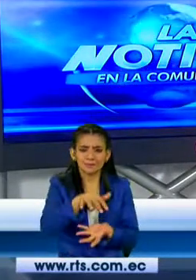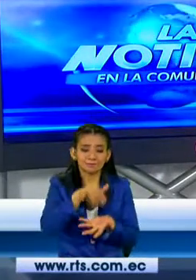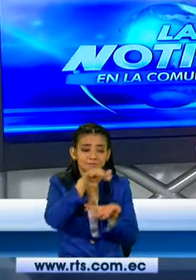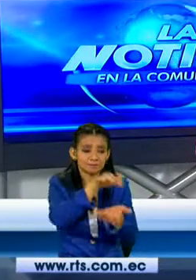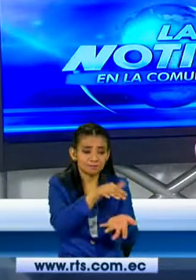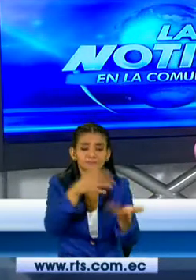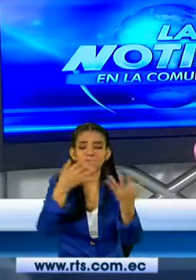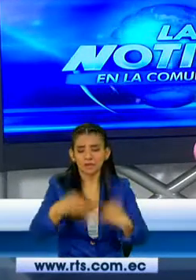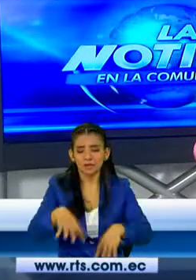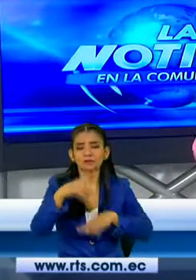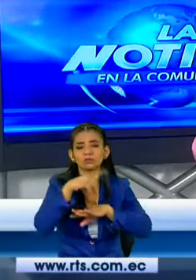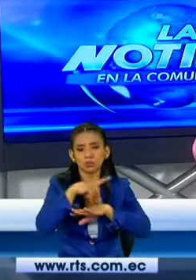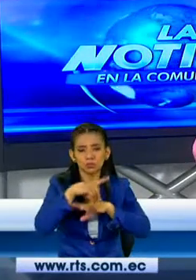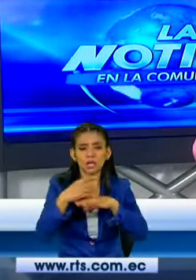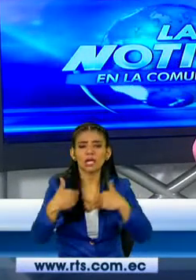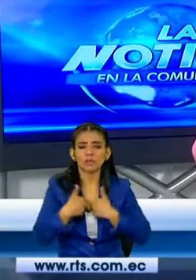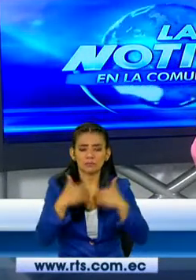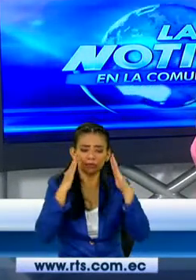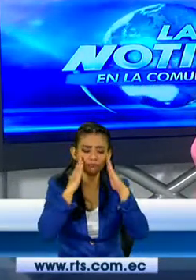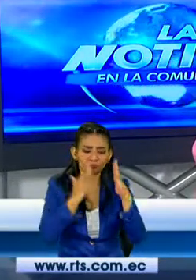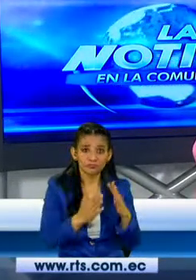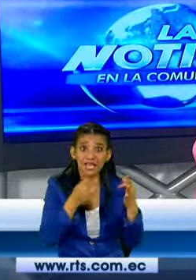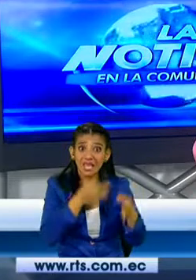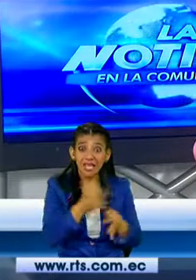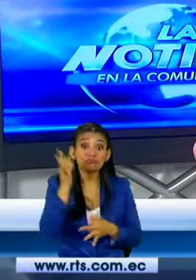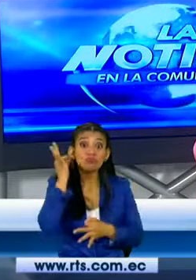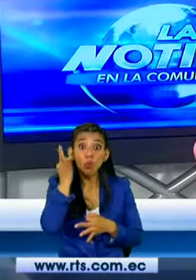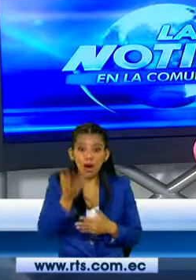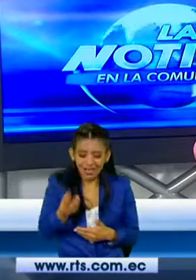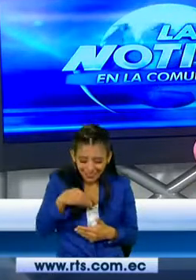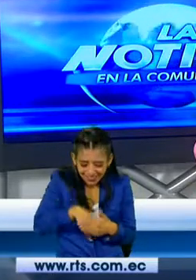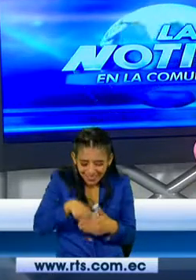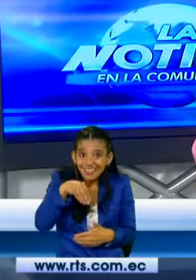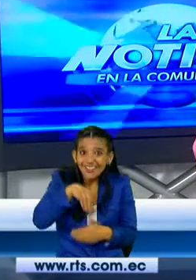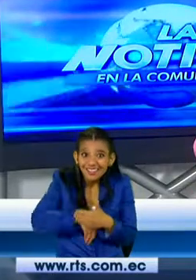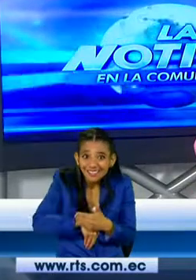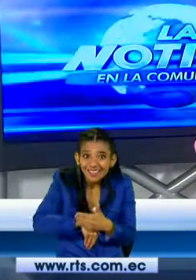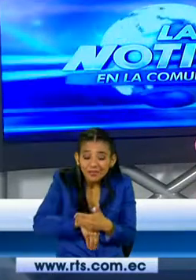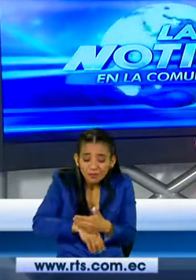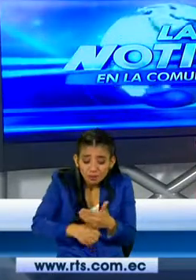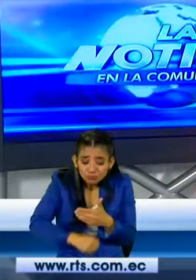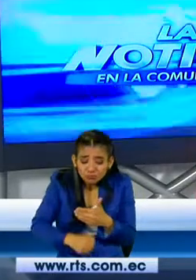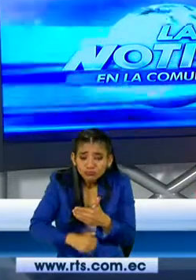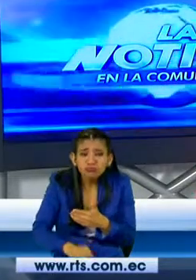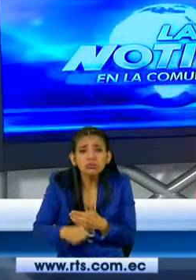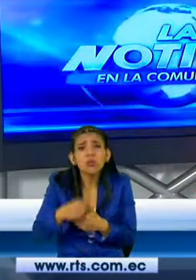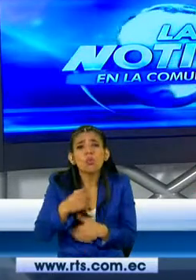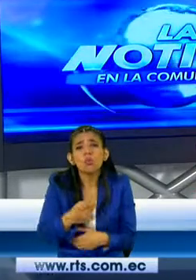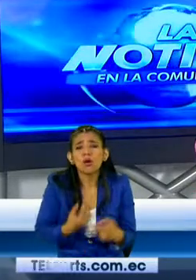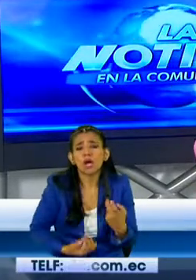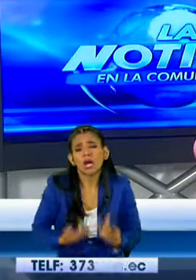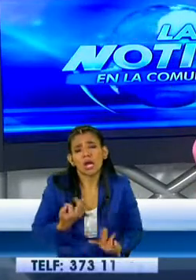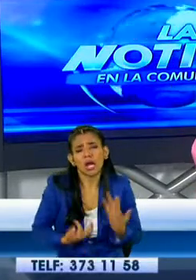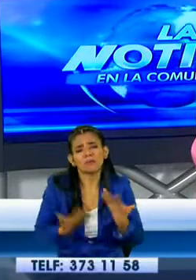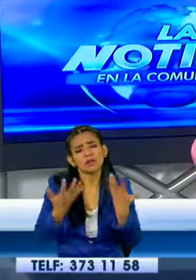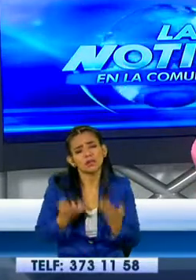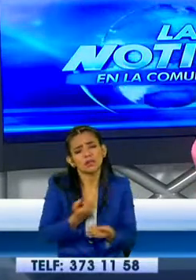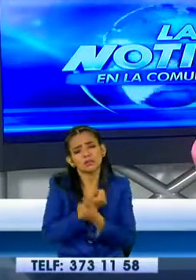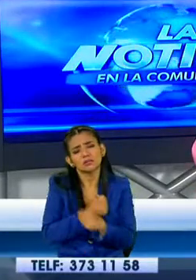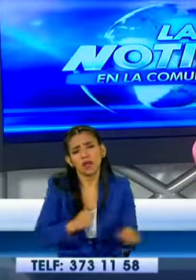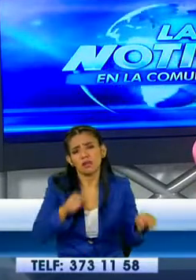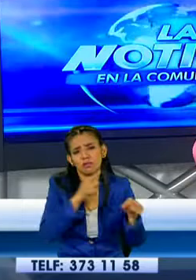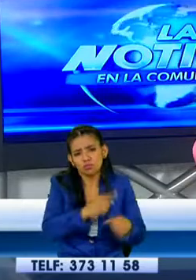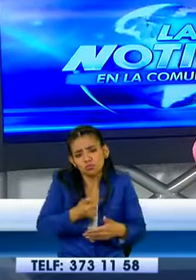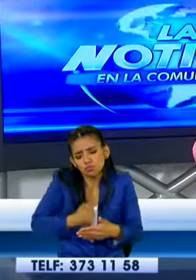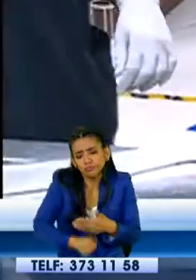ser atendidos por los veterinarios. El marsupial hembra, sin embargo, se quemó gravemente, ya vamos a ver las imágenes, y están tratando de salvar a sus